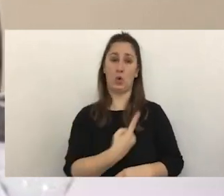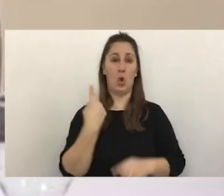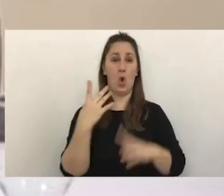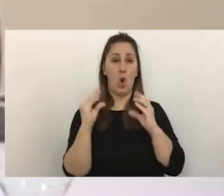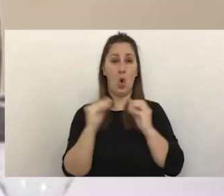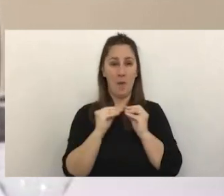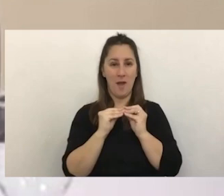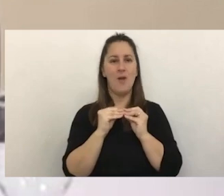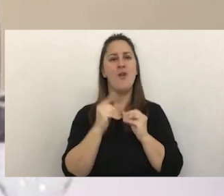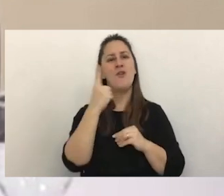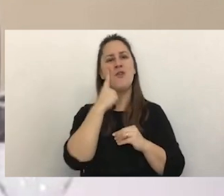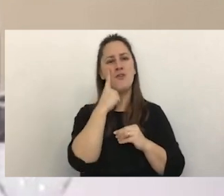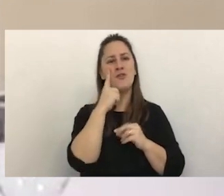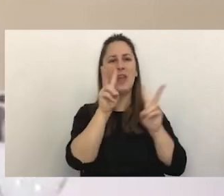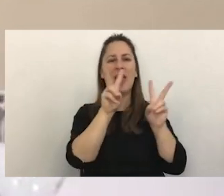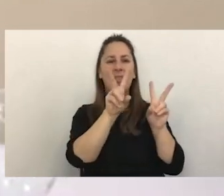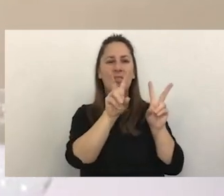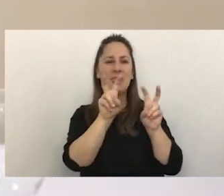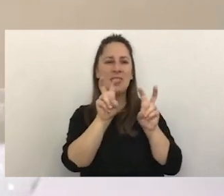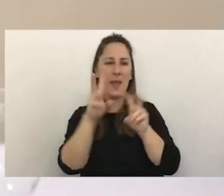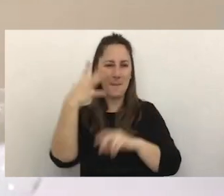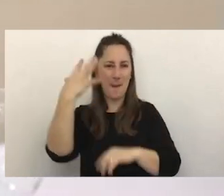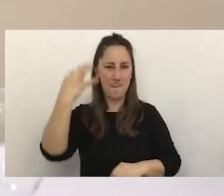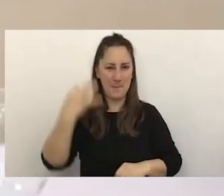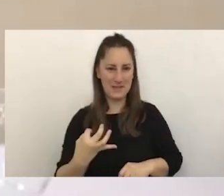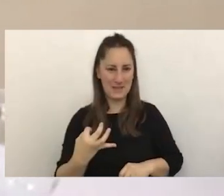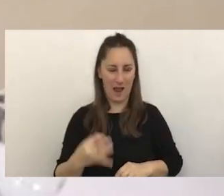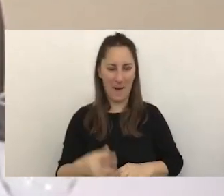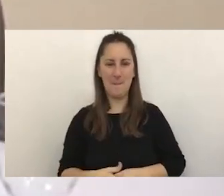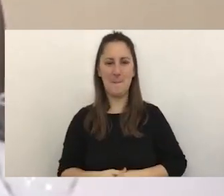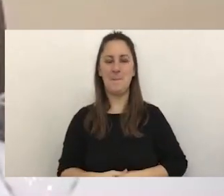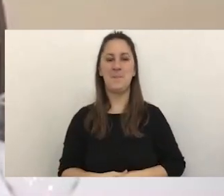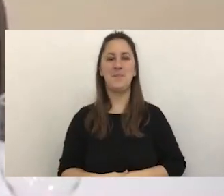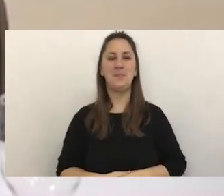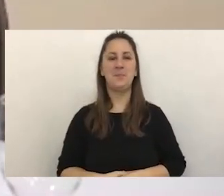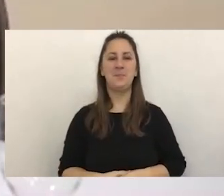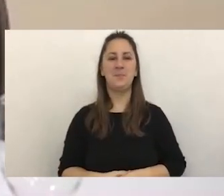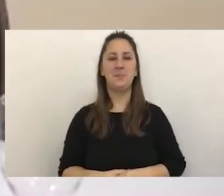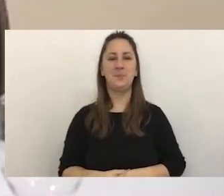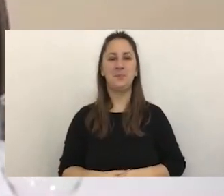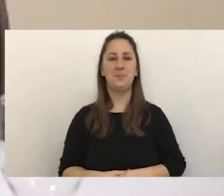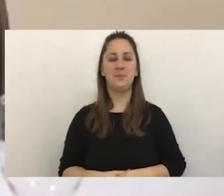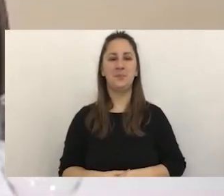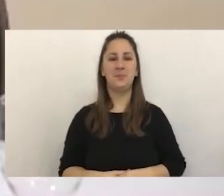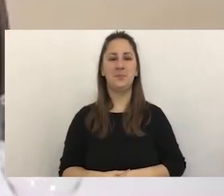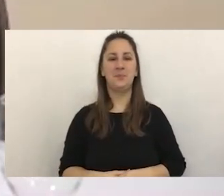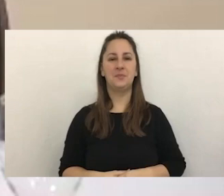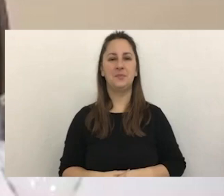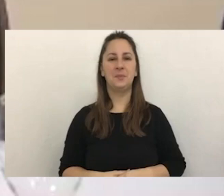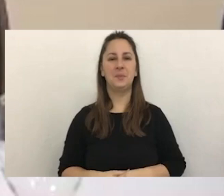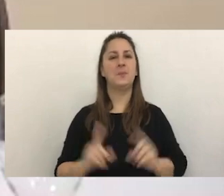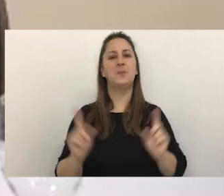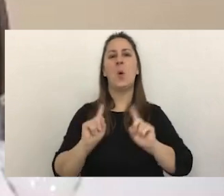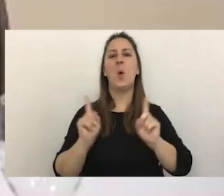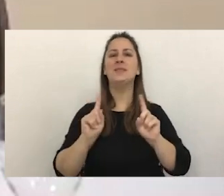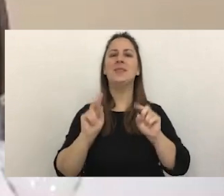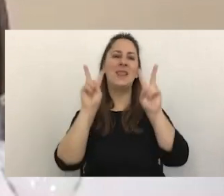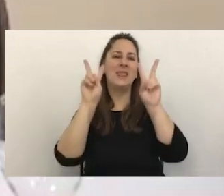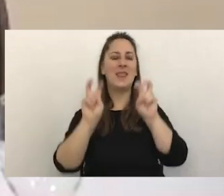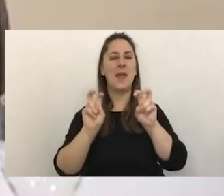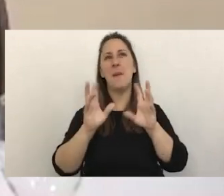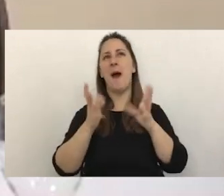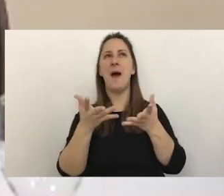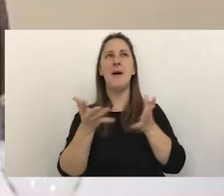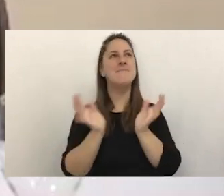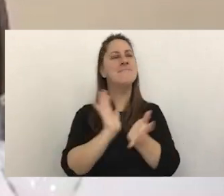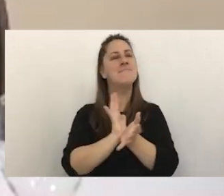sobre estos temas en particular, que no son comunes, digamos, que todo